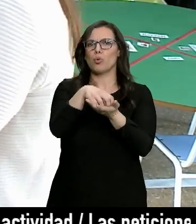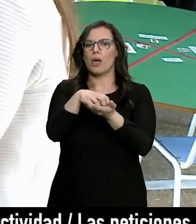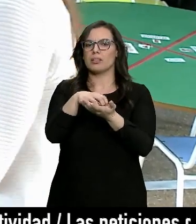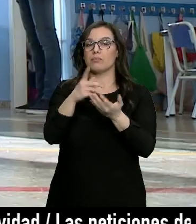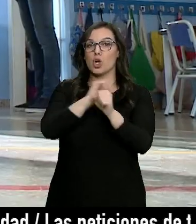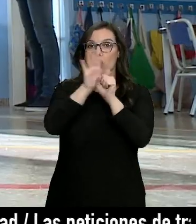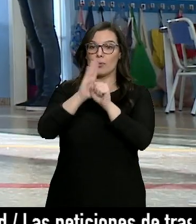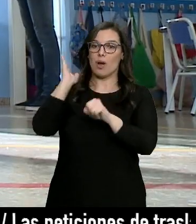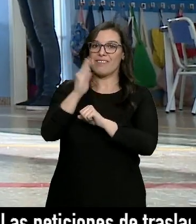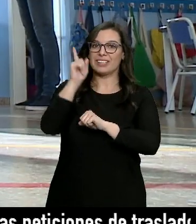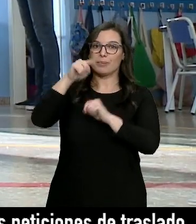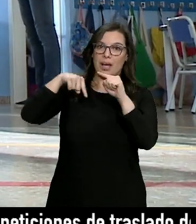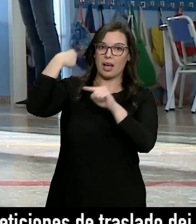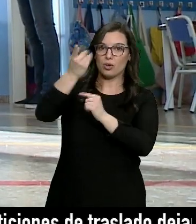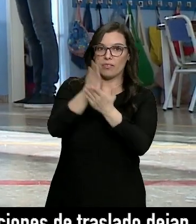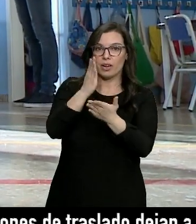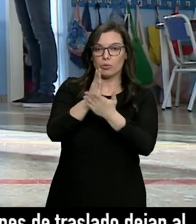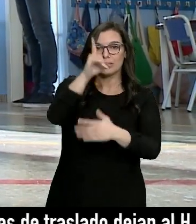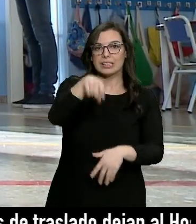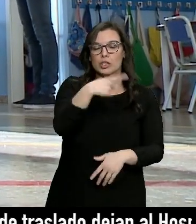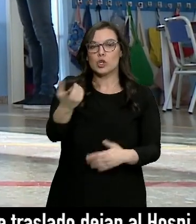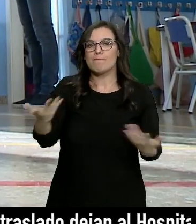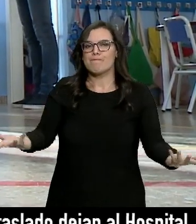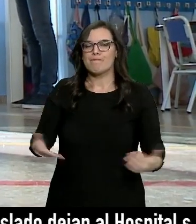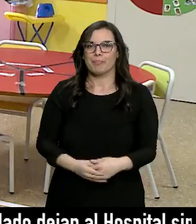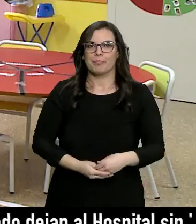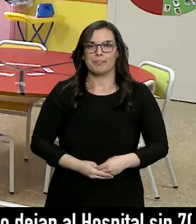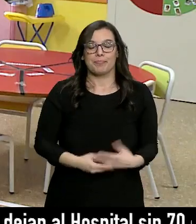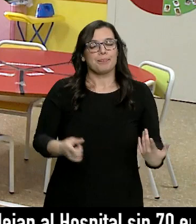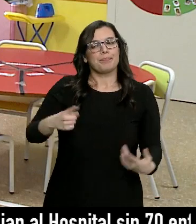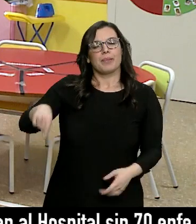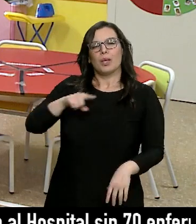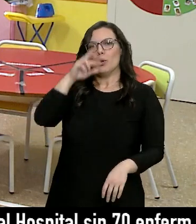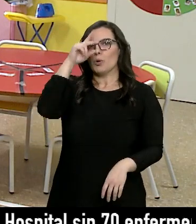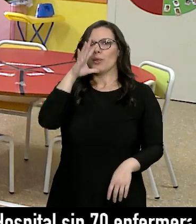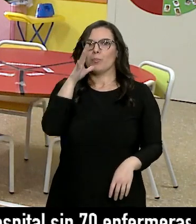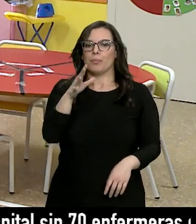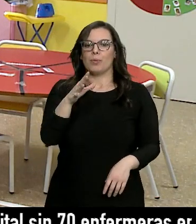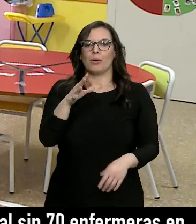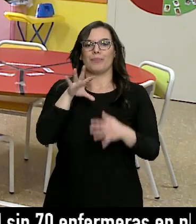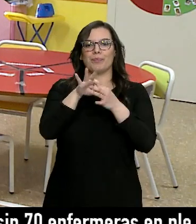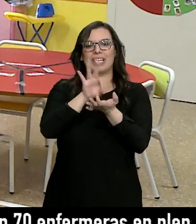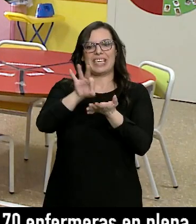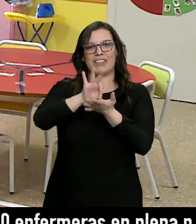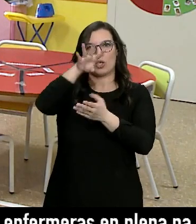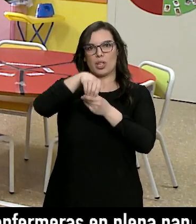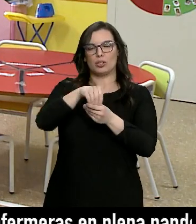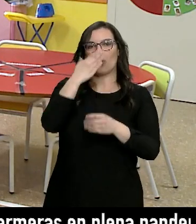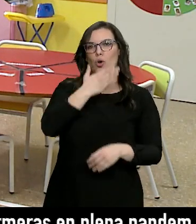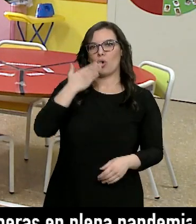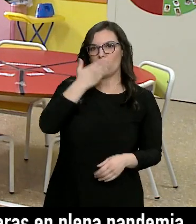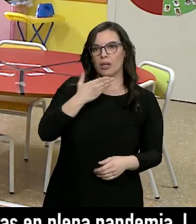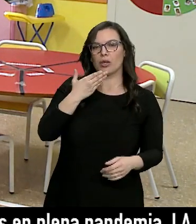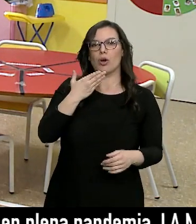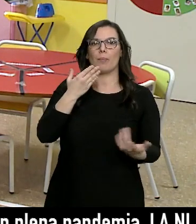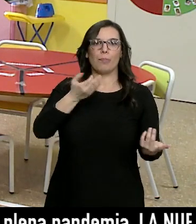el coronavirus afectará también al próximo curso. Están muy preocupados por los servicios que ofrece el colegio, tanto